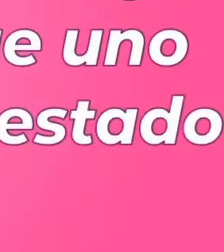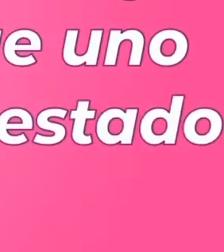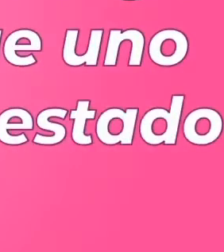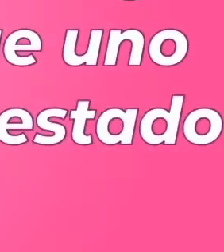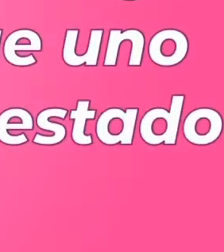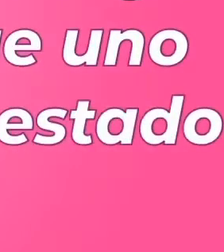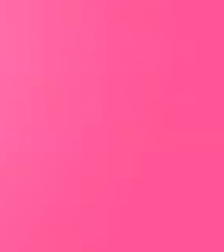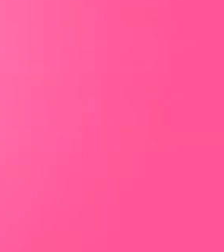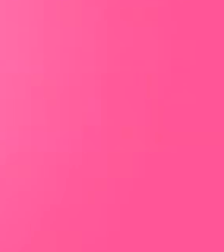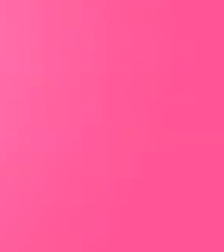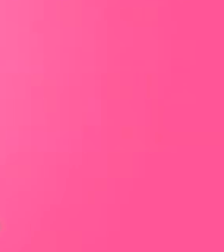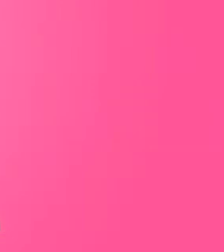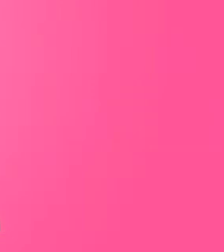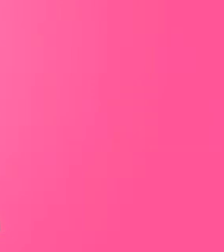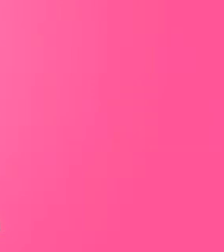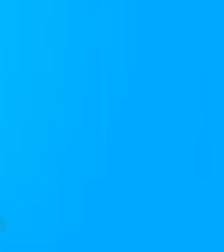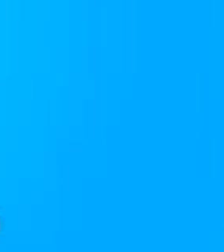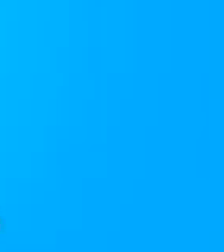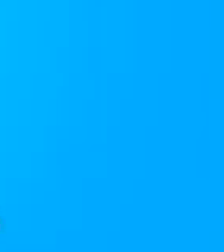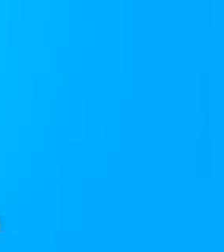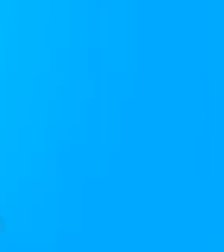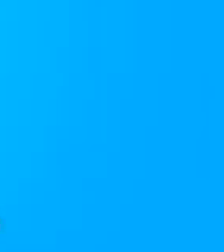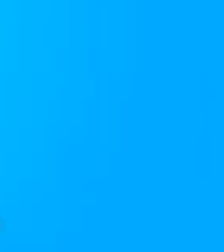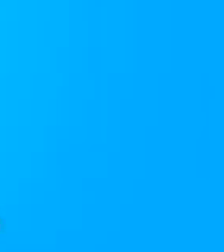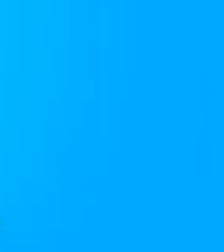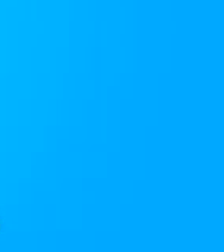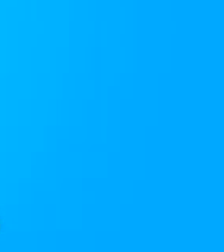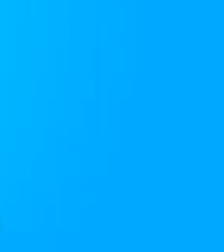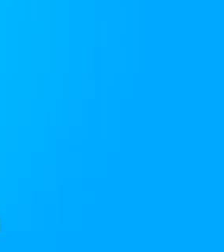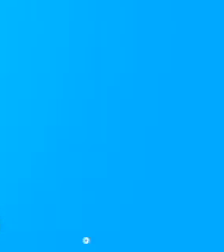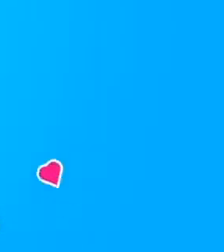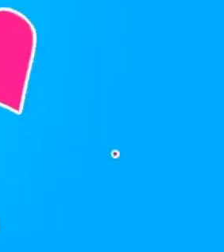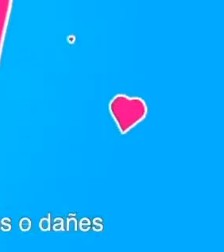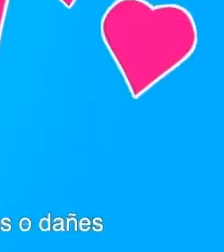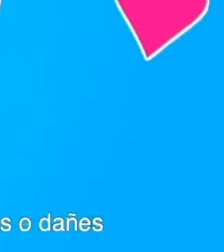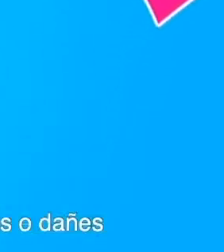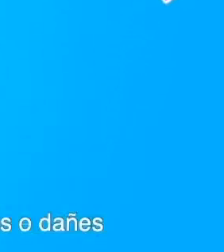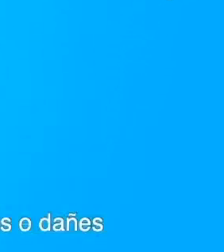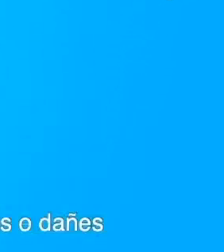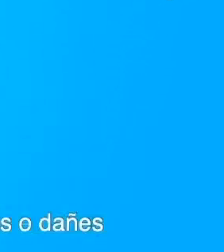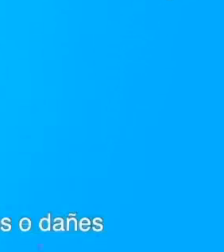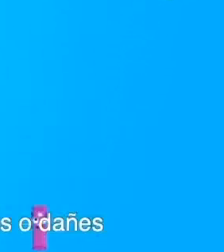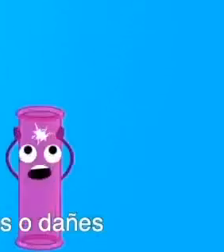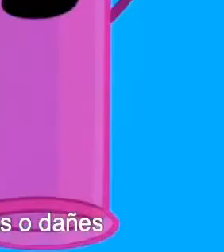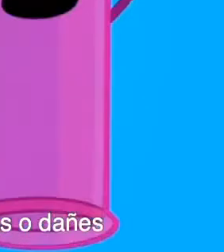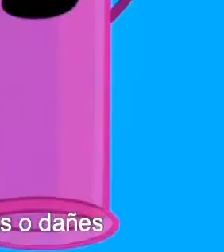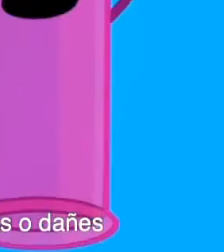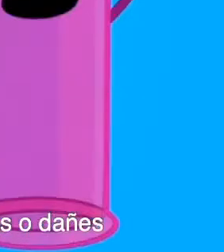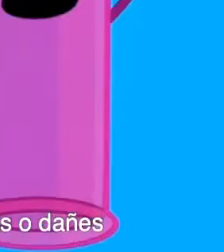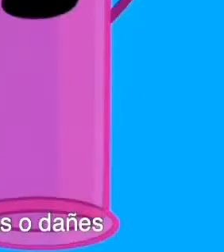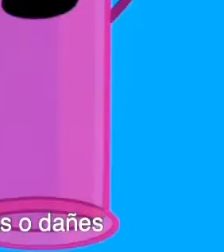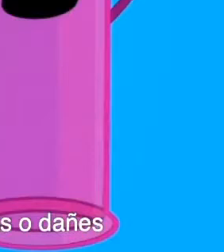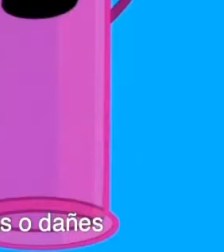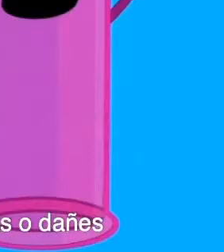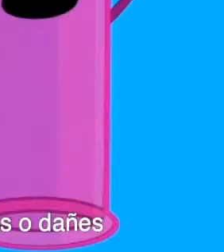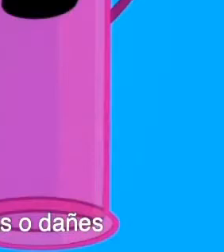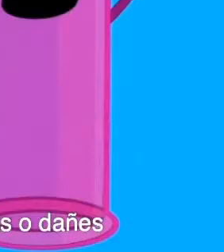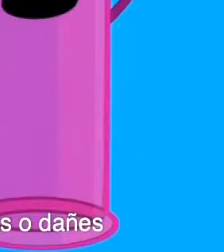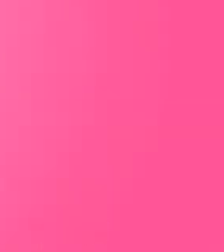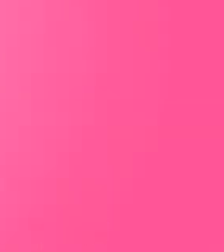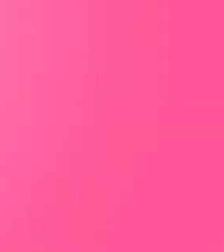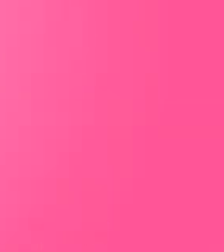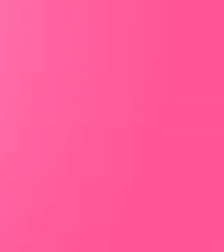buen estado. Puedes abrirlo antes de tus prácticas sexuales, ya que la pasión del momento podría hacer que lo rompas o